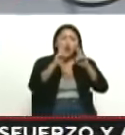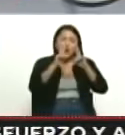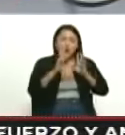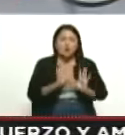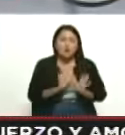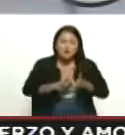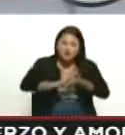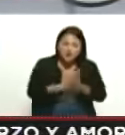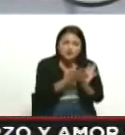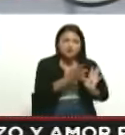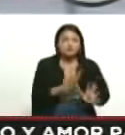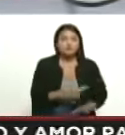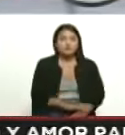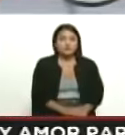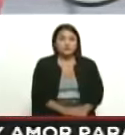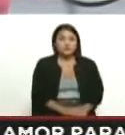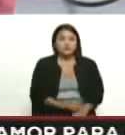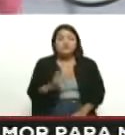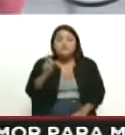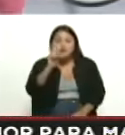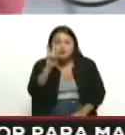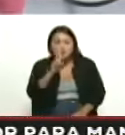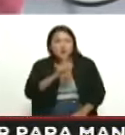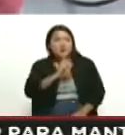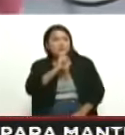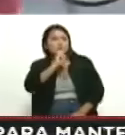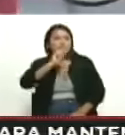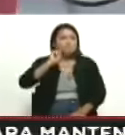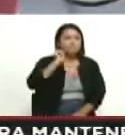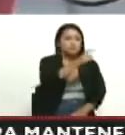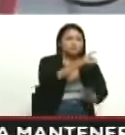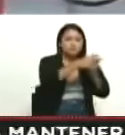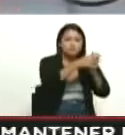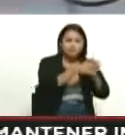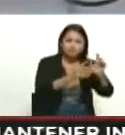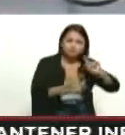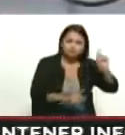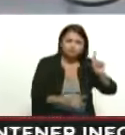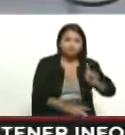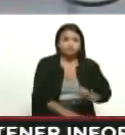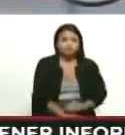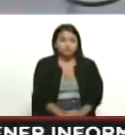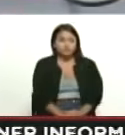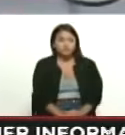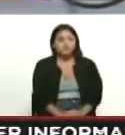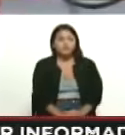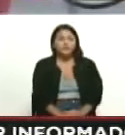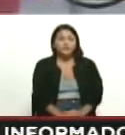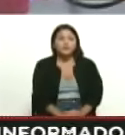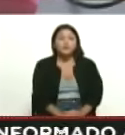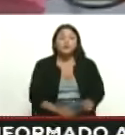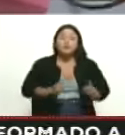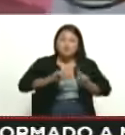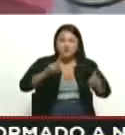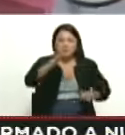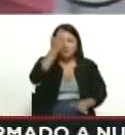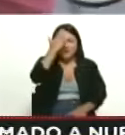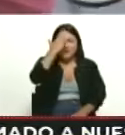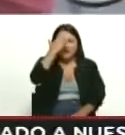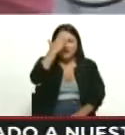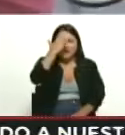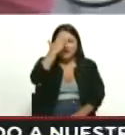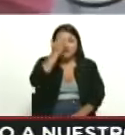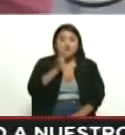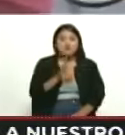deben saber que Venezuela no es enemigo de los Estados Unidos. Deben saber. Pero ya a estas alturas ellos saben que el pueblo de Venezuela